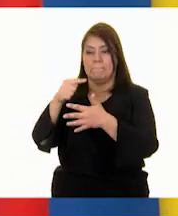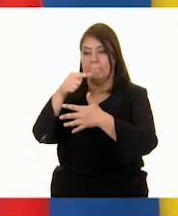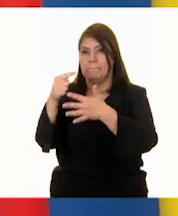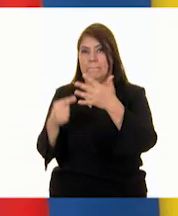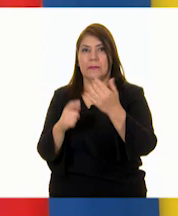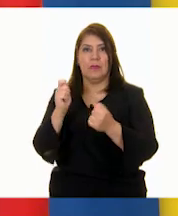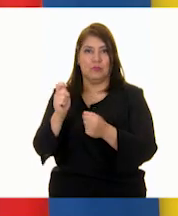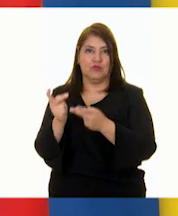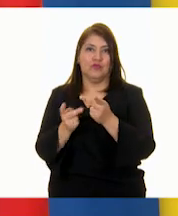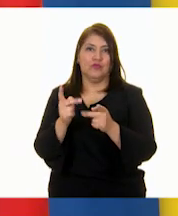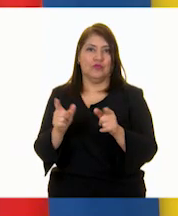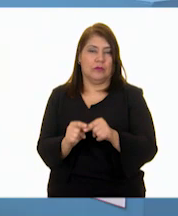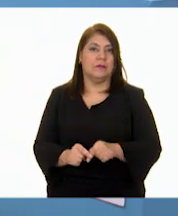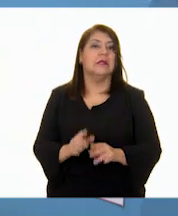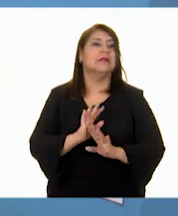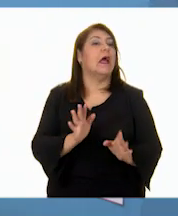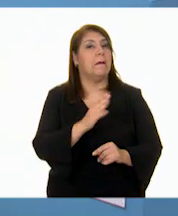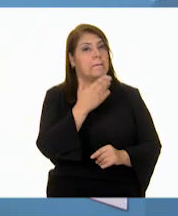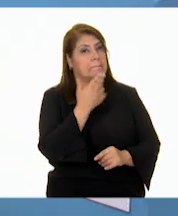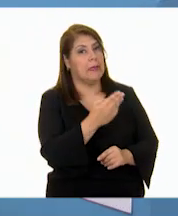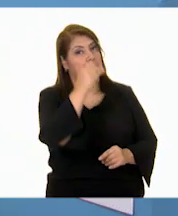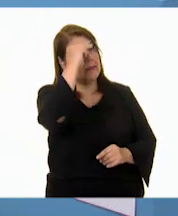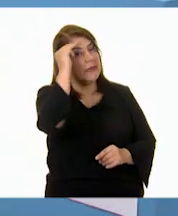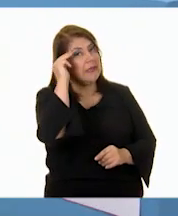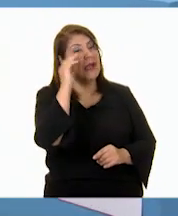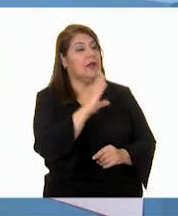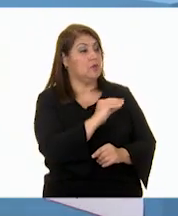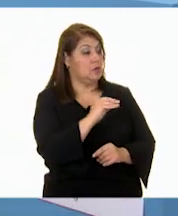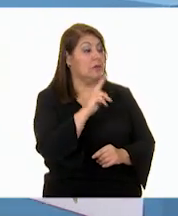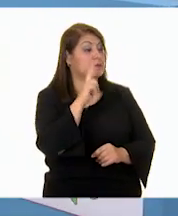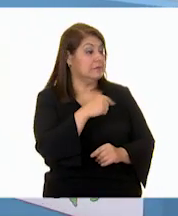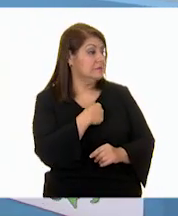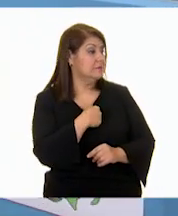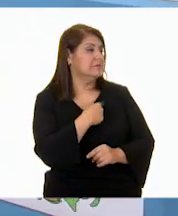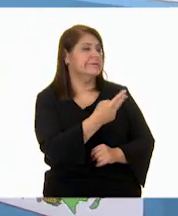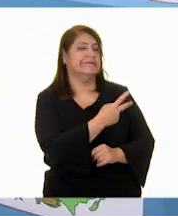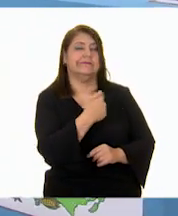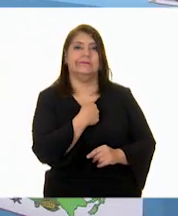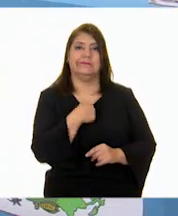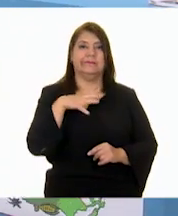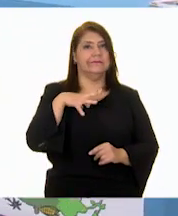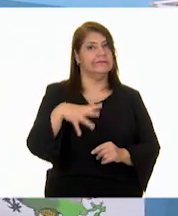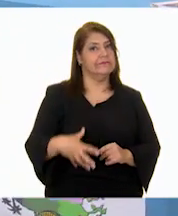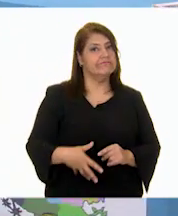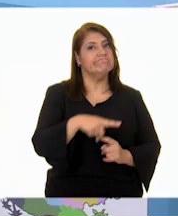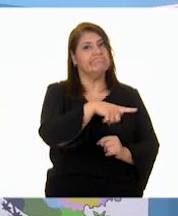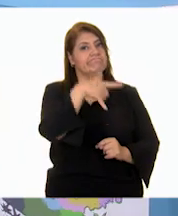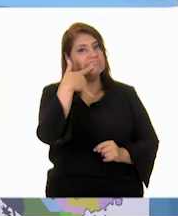tal? Muy bien, María, muy bien, Ton. Como siempre, estoy muy orgulloso